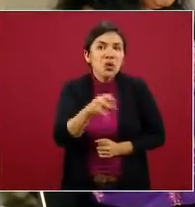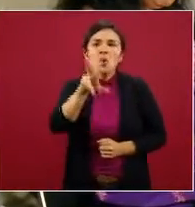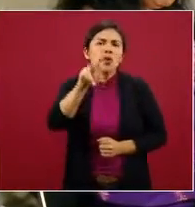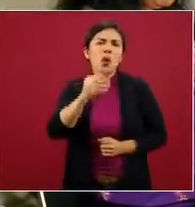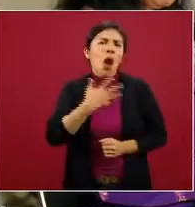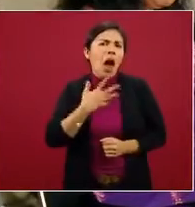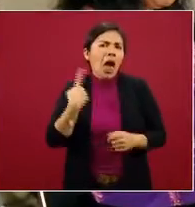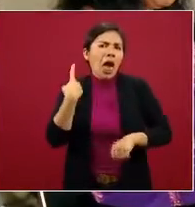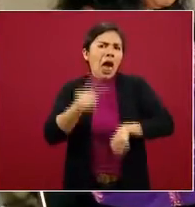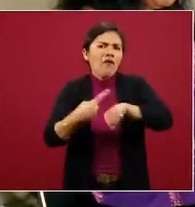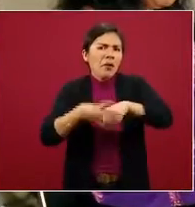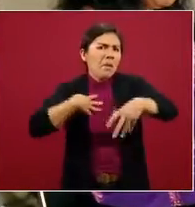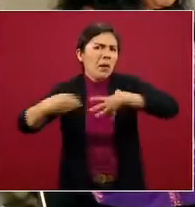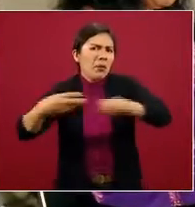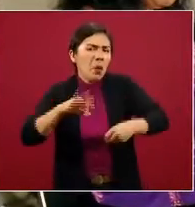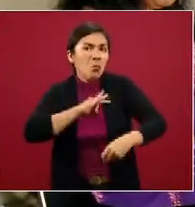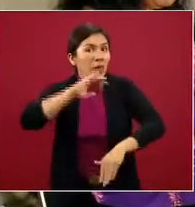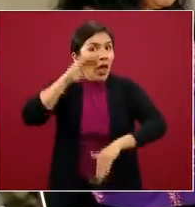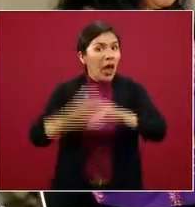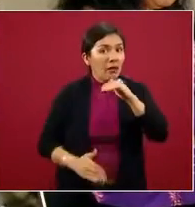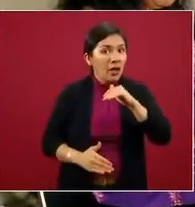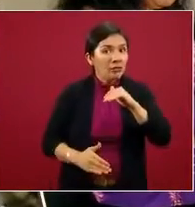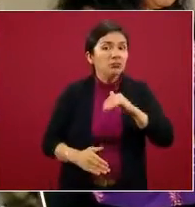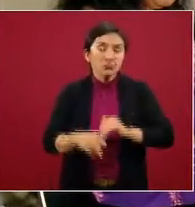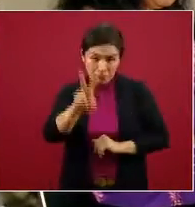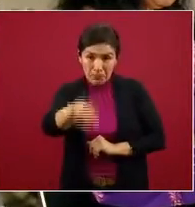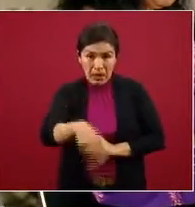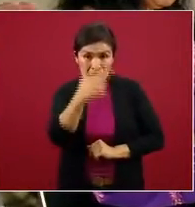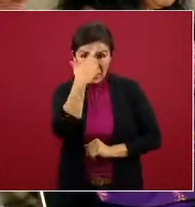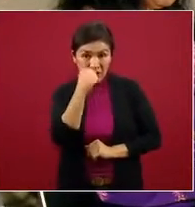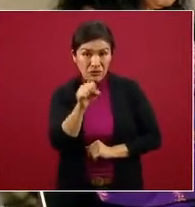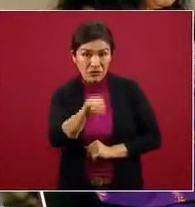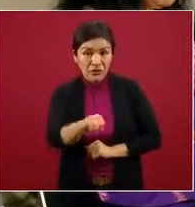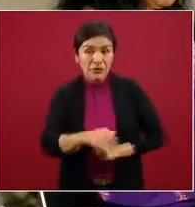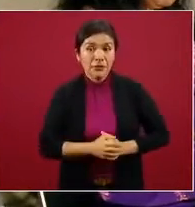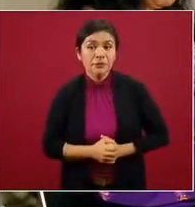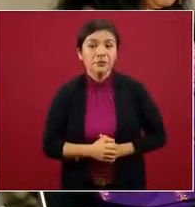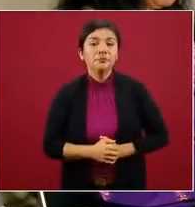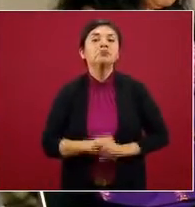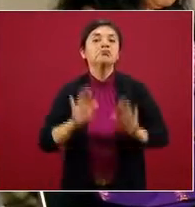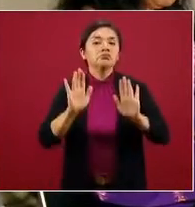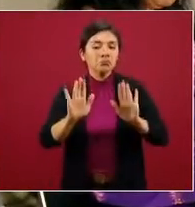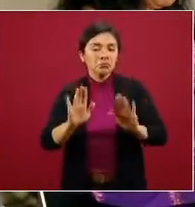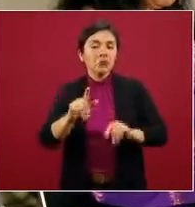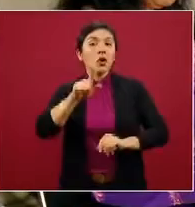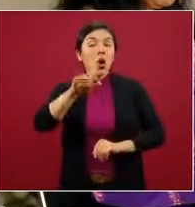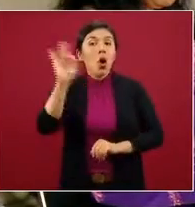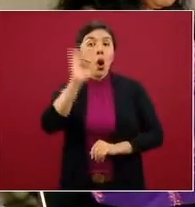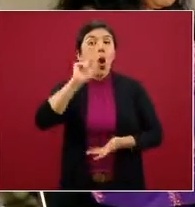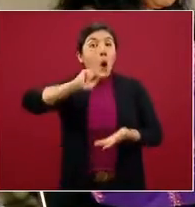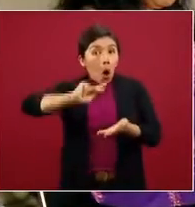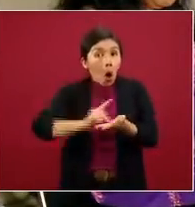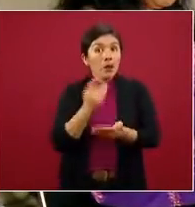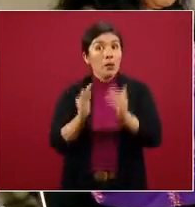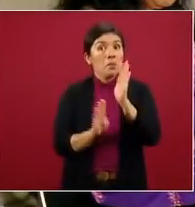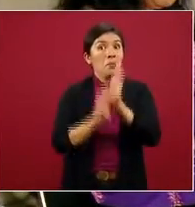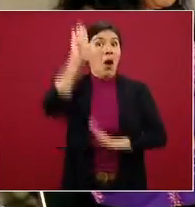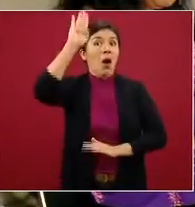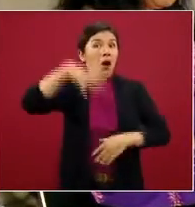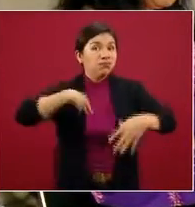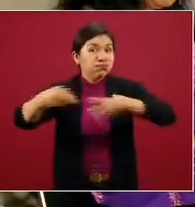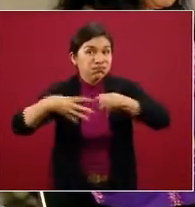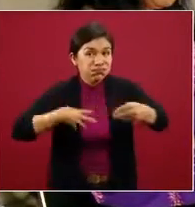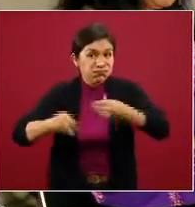haber epidemia, que podemos acabar con la epidemia. Es correcto, es correcto. Ahora, si vuelve a surgir la epidemia